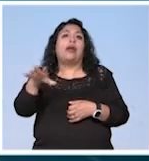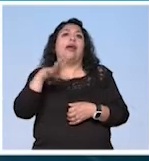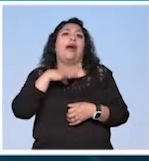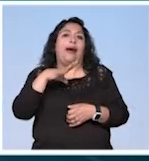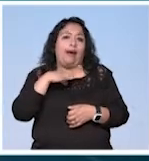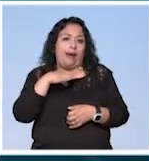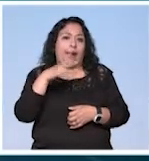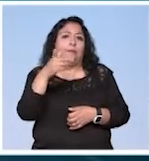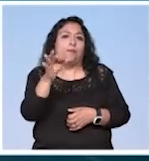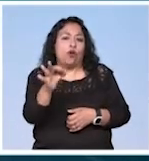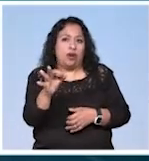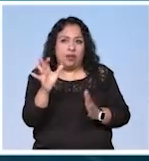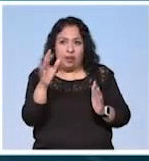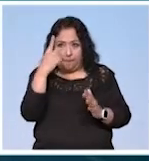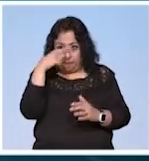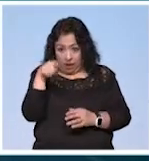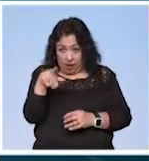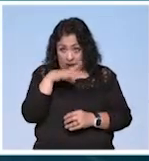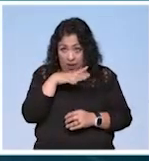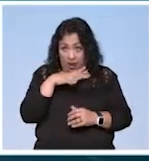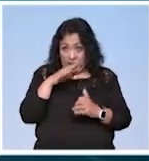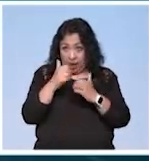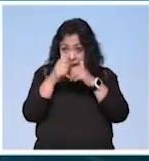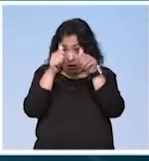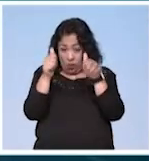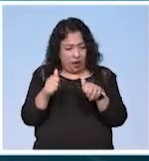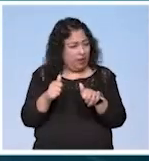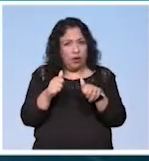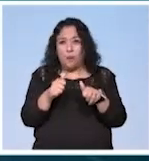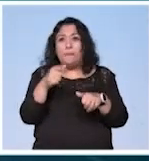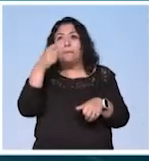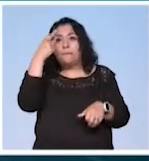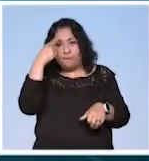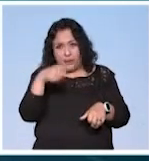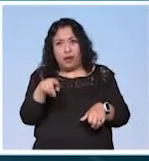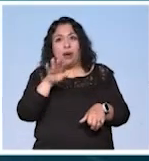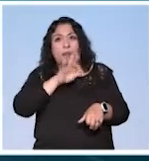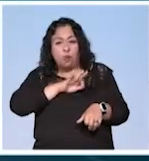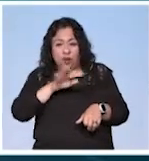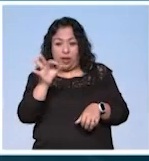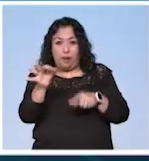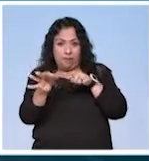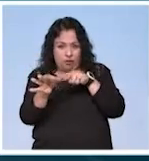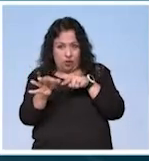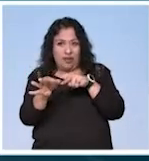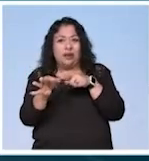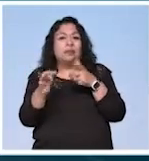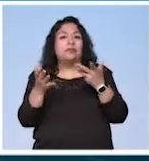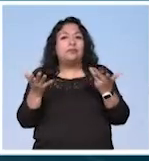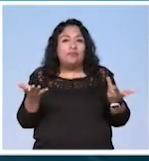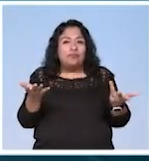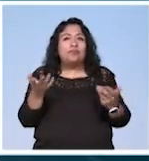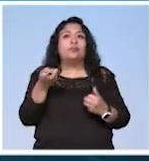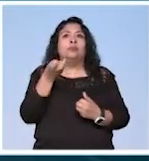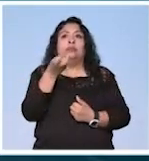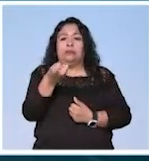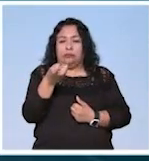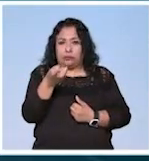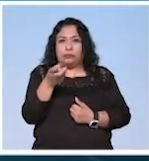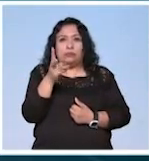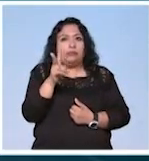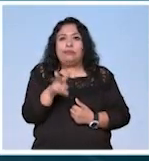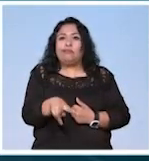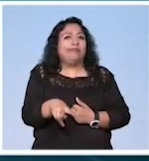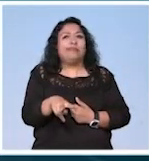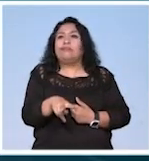Entonces no lo hicieron Para que existiera una obra de arte no exis asistir una moneda Entonces esto literalmente